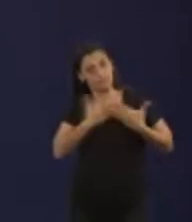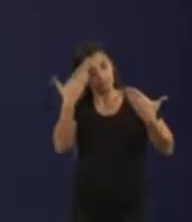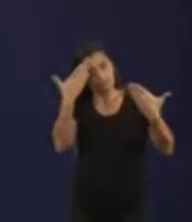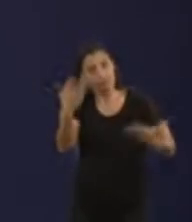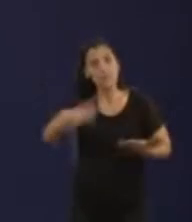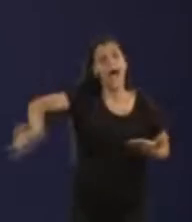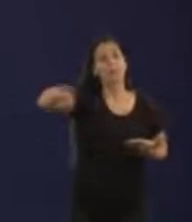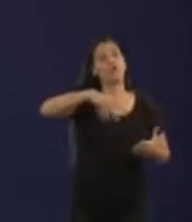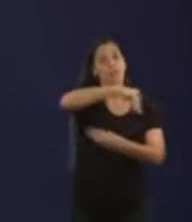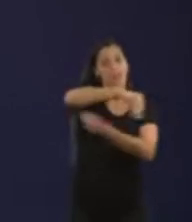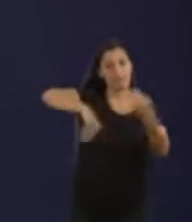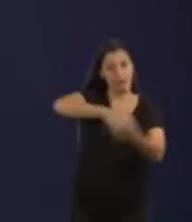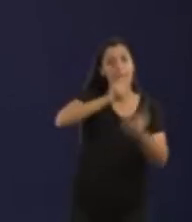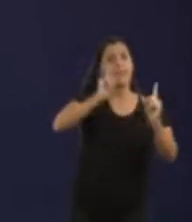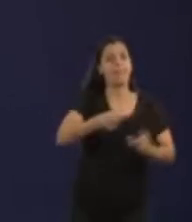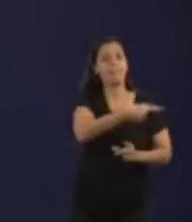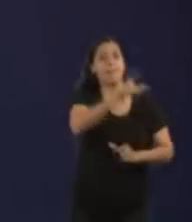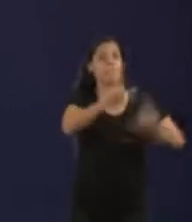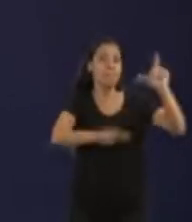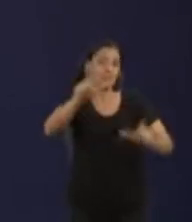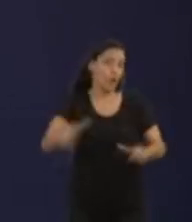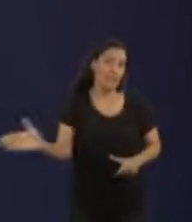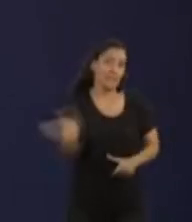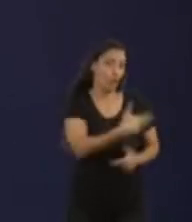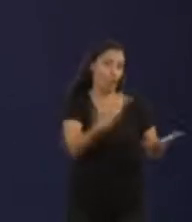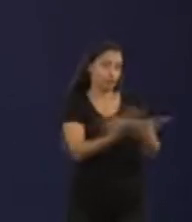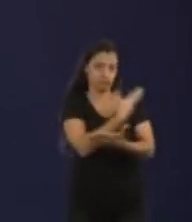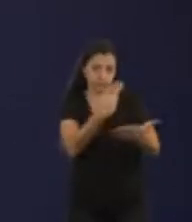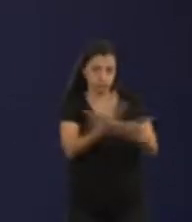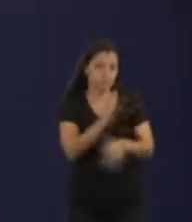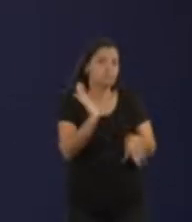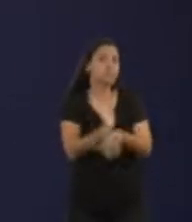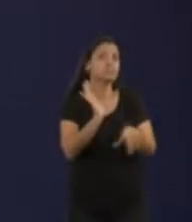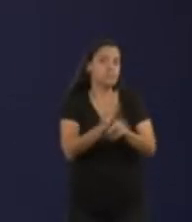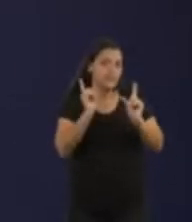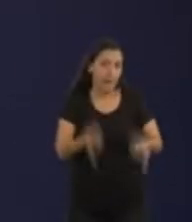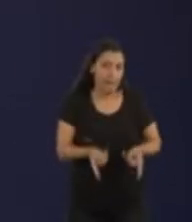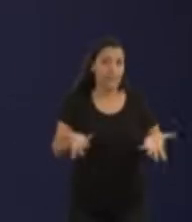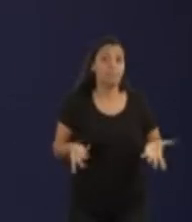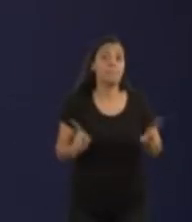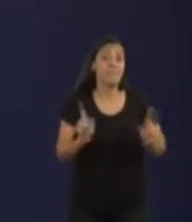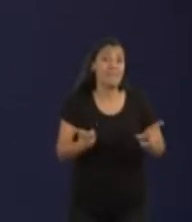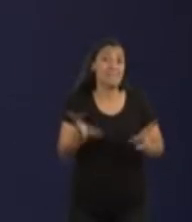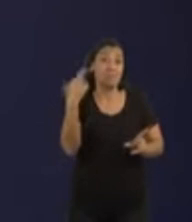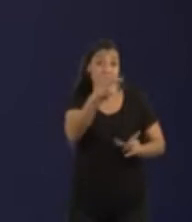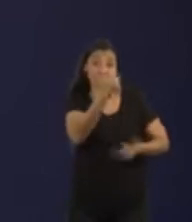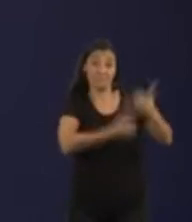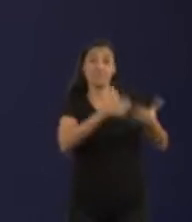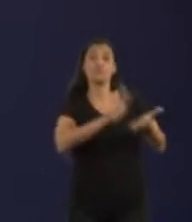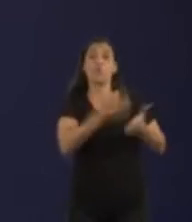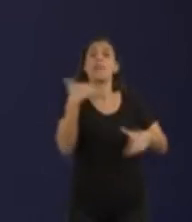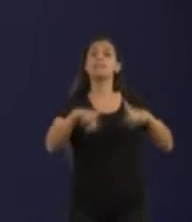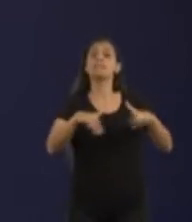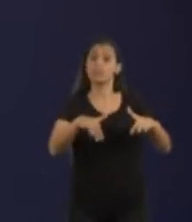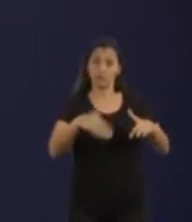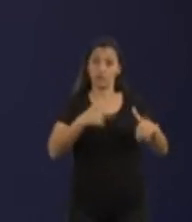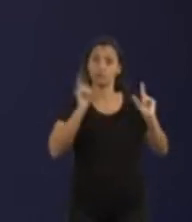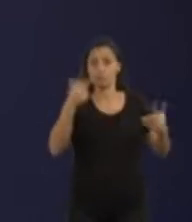víctimas eh a la de todas las víctimas también por supuesto las víctimas del episodio particular al que te referís